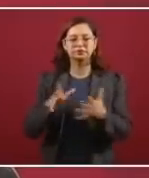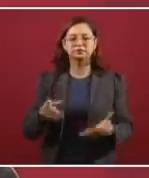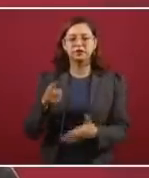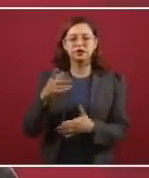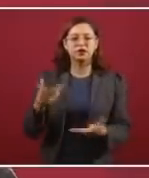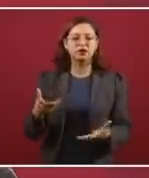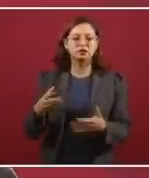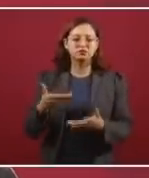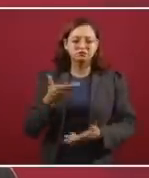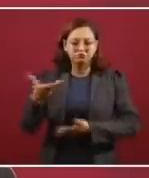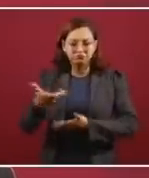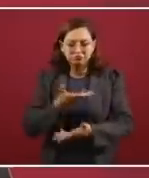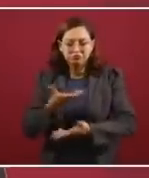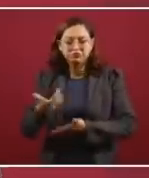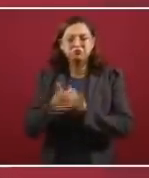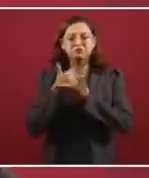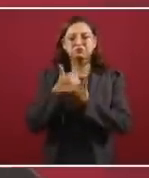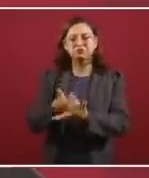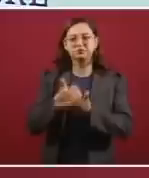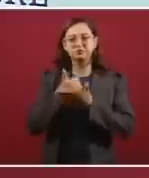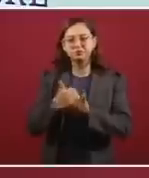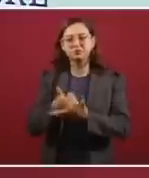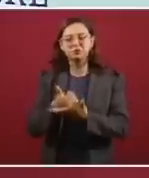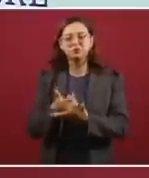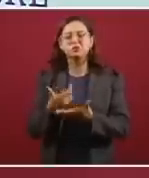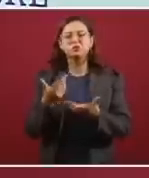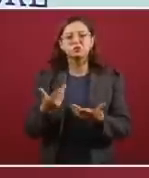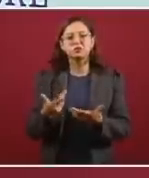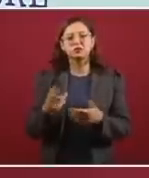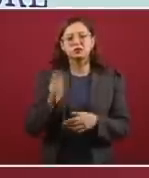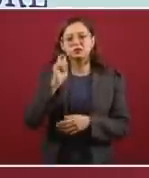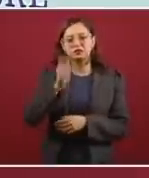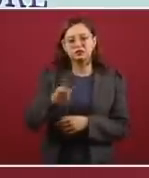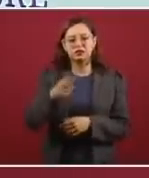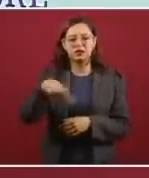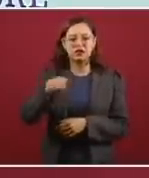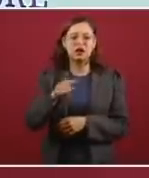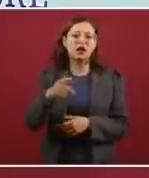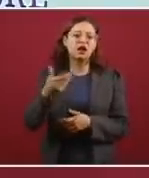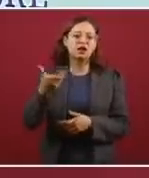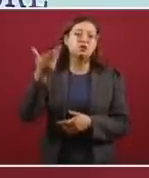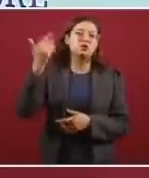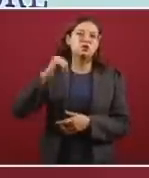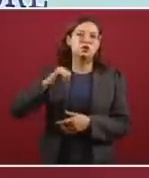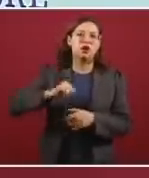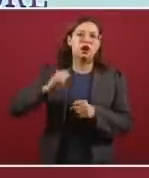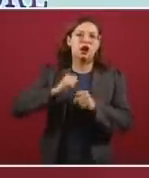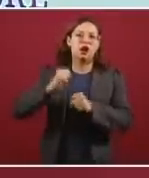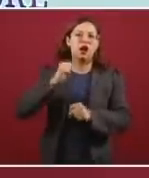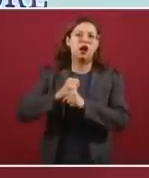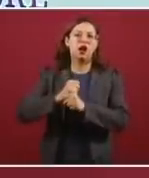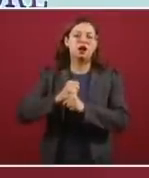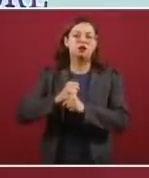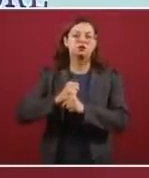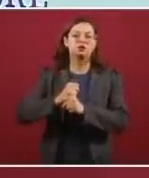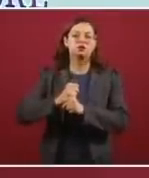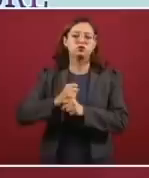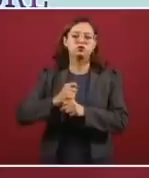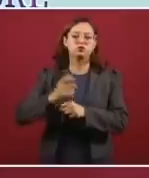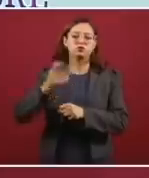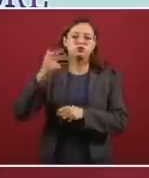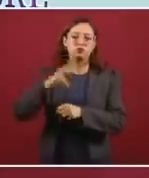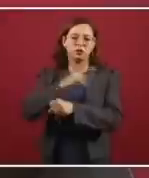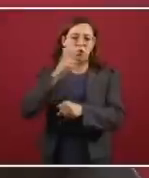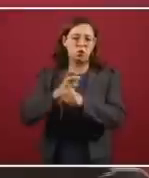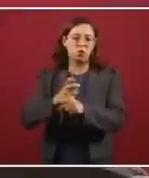de Asistencia Recíproca, que data, es previo a la Organización de Estados Americanos, data claramente de cuando la